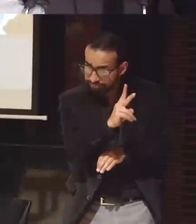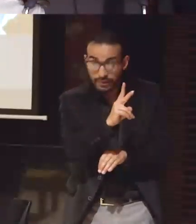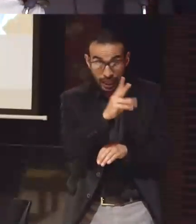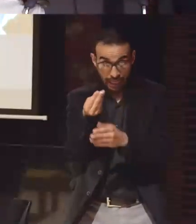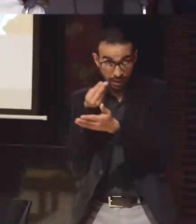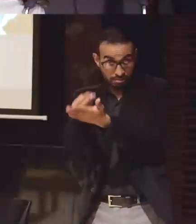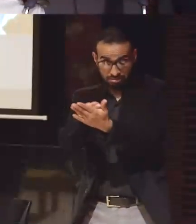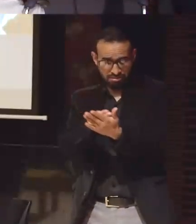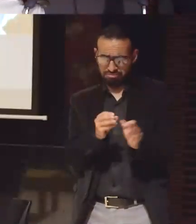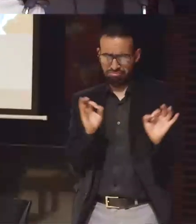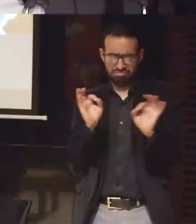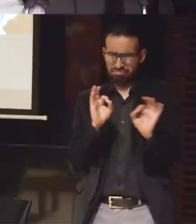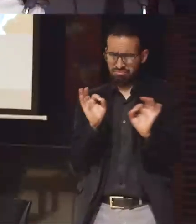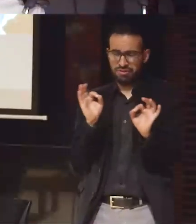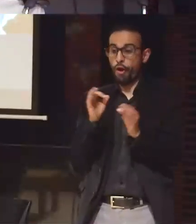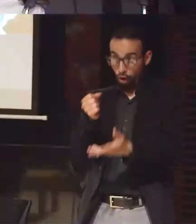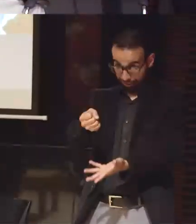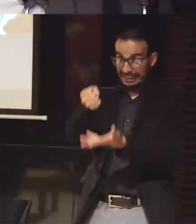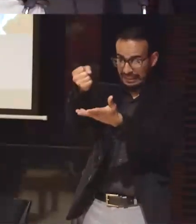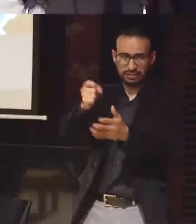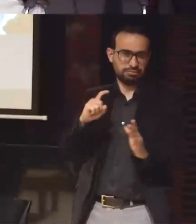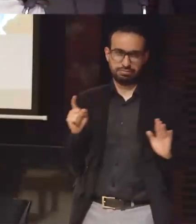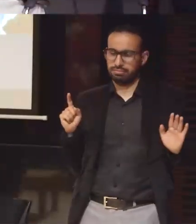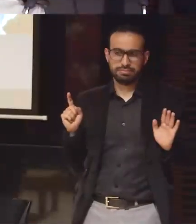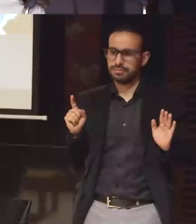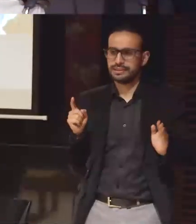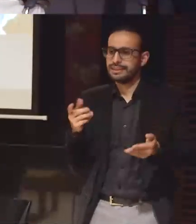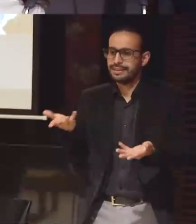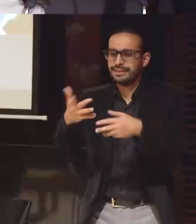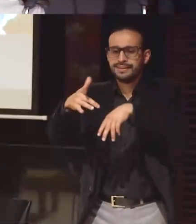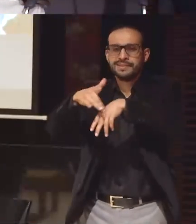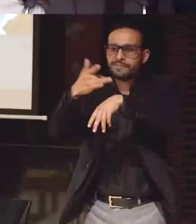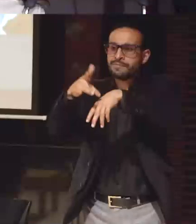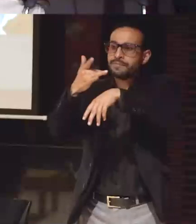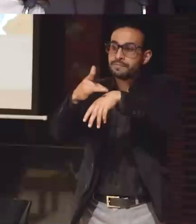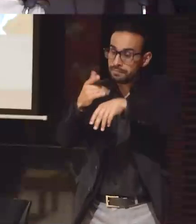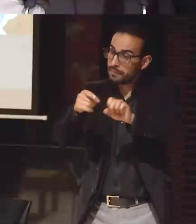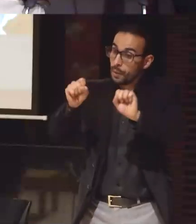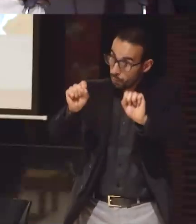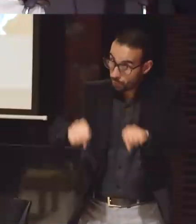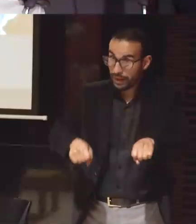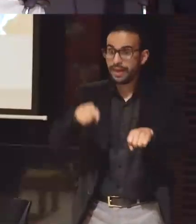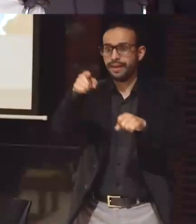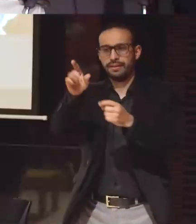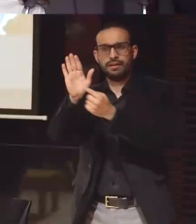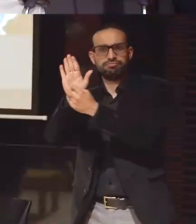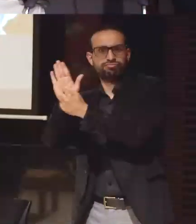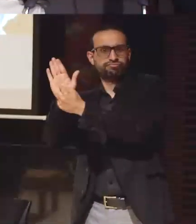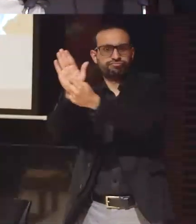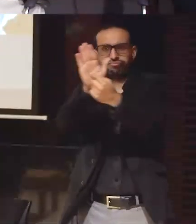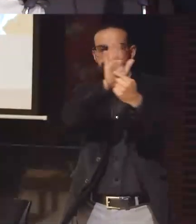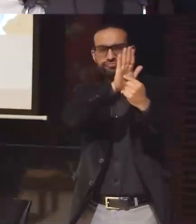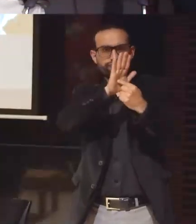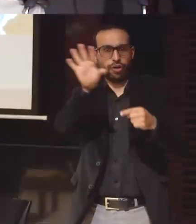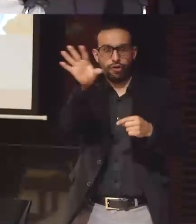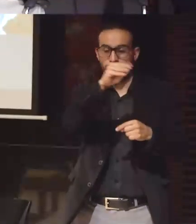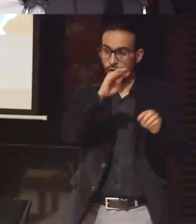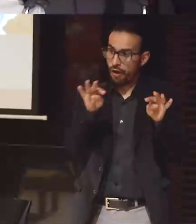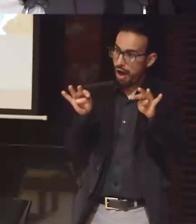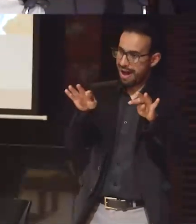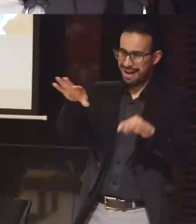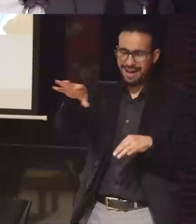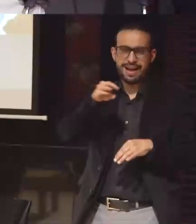que voten las ideas, sino, oye, ustedes son parte de una ciudad que los está cogiendo, que están haciendo muchas cosas, porque no nos cuentan en